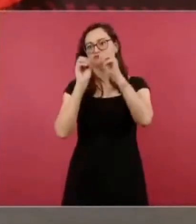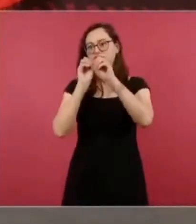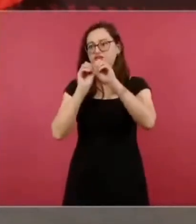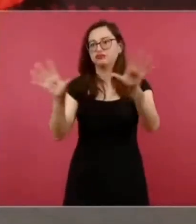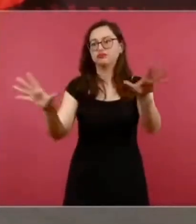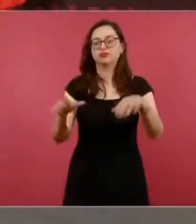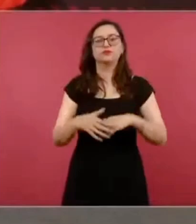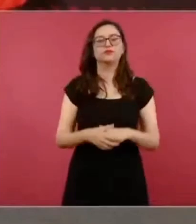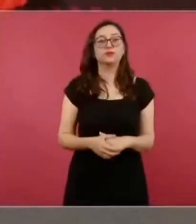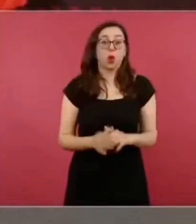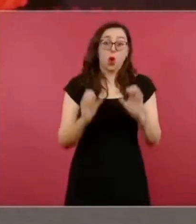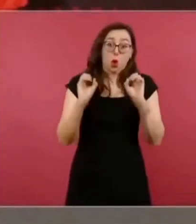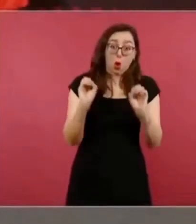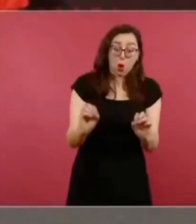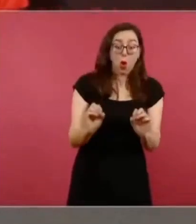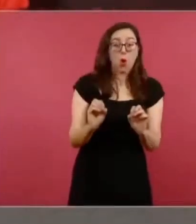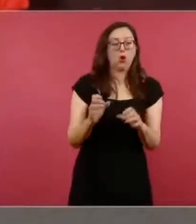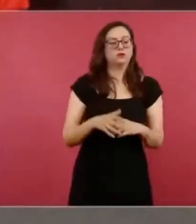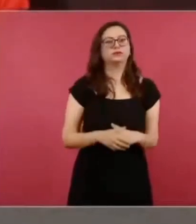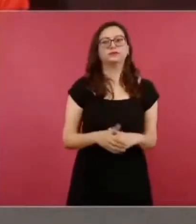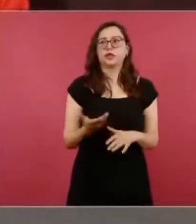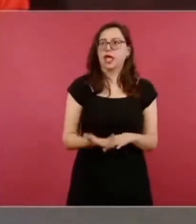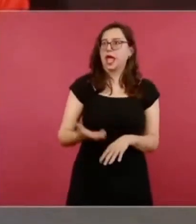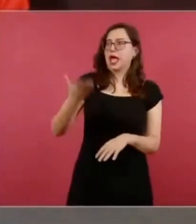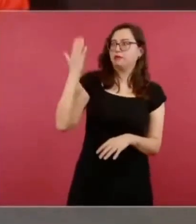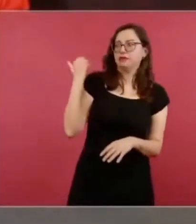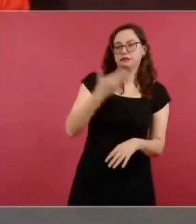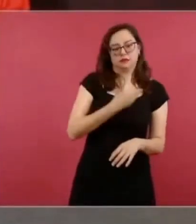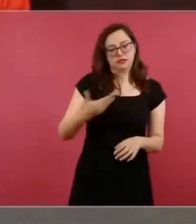no terminaron ni siquiera la barda.